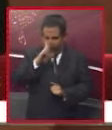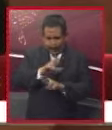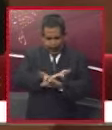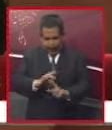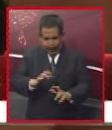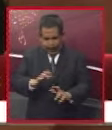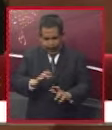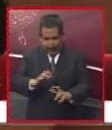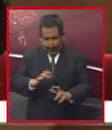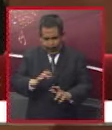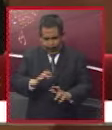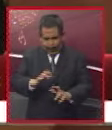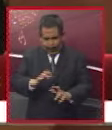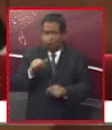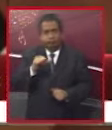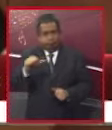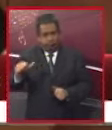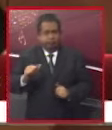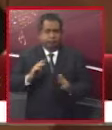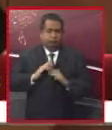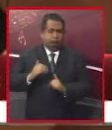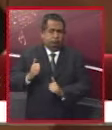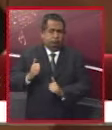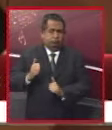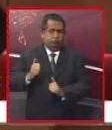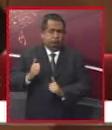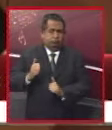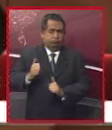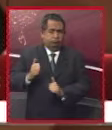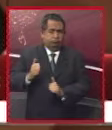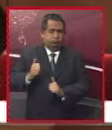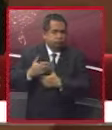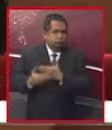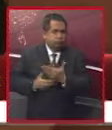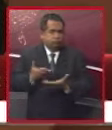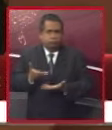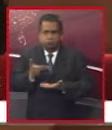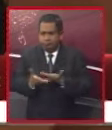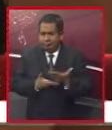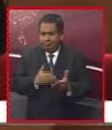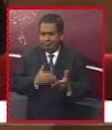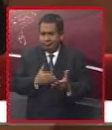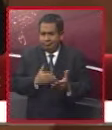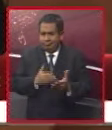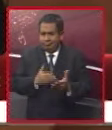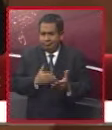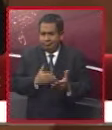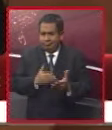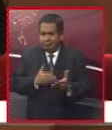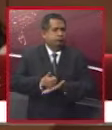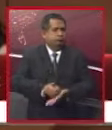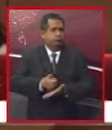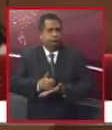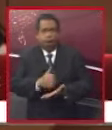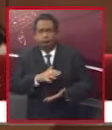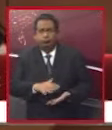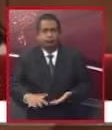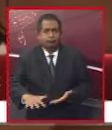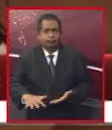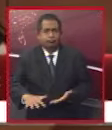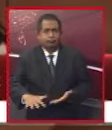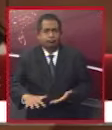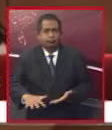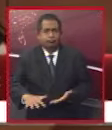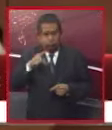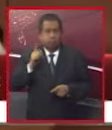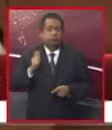mexicanos todo el reconocimiento. Un ejército que ha venido actuando en el servicio de la patria, al servicio de